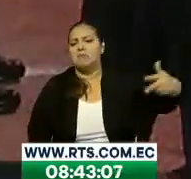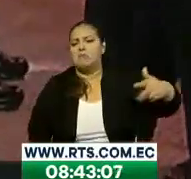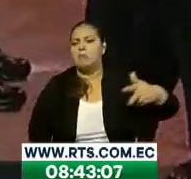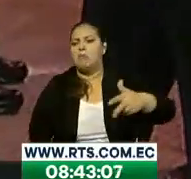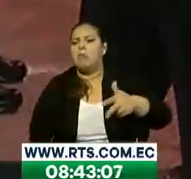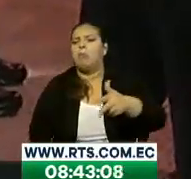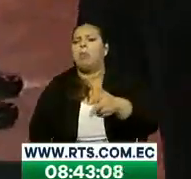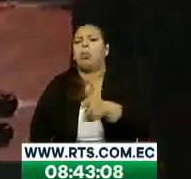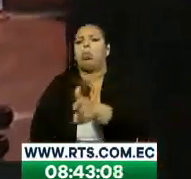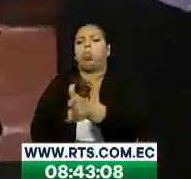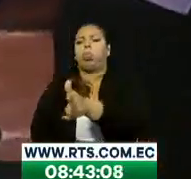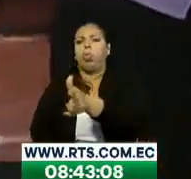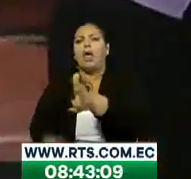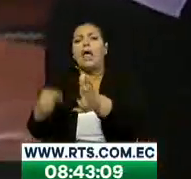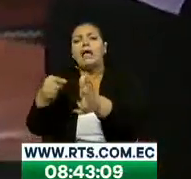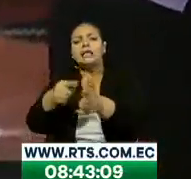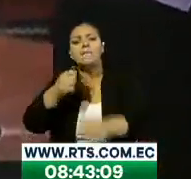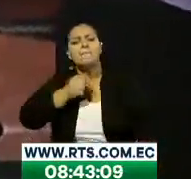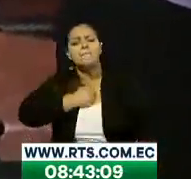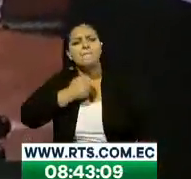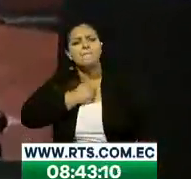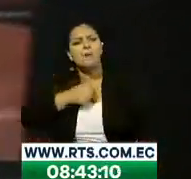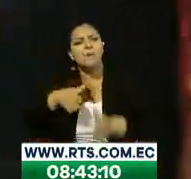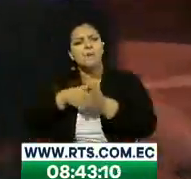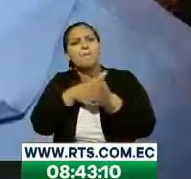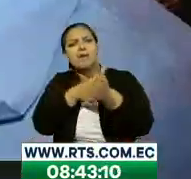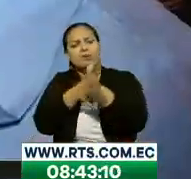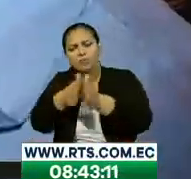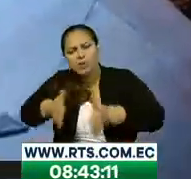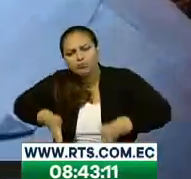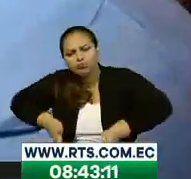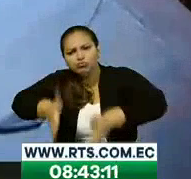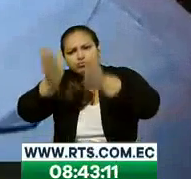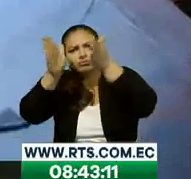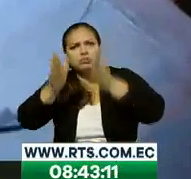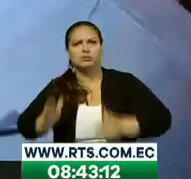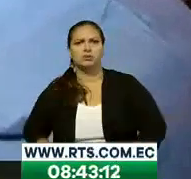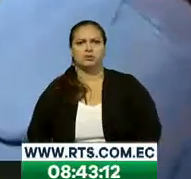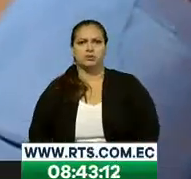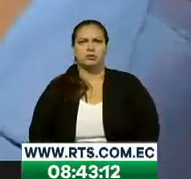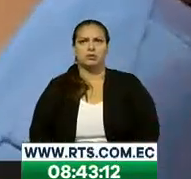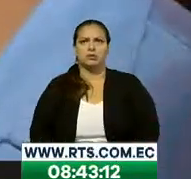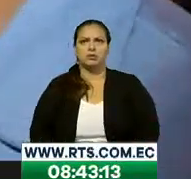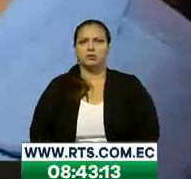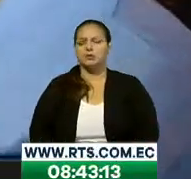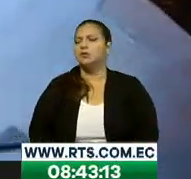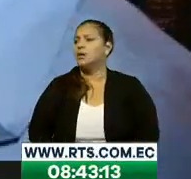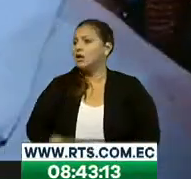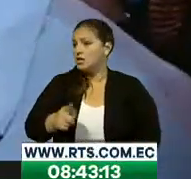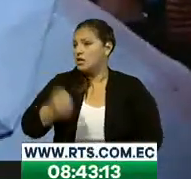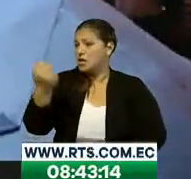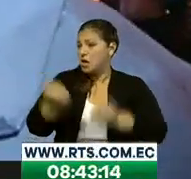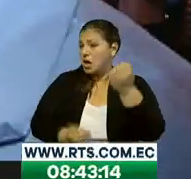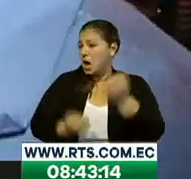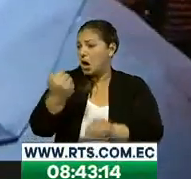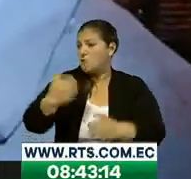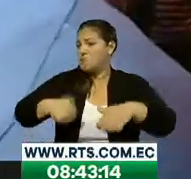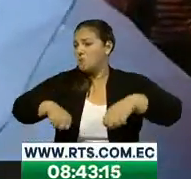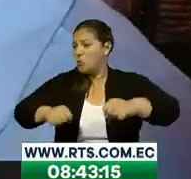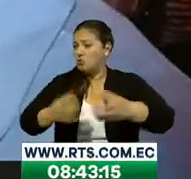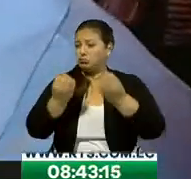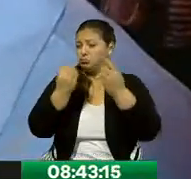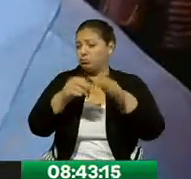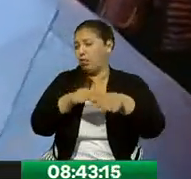sigue rumbo al norte yo creo que deberían ponerle un informado acá o sea no no es tanto por el tráfico a veces porque la gente maneja